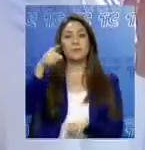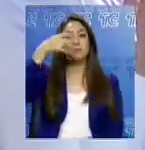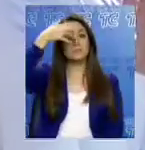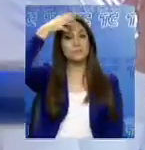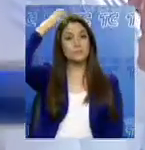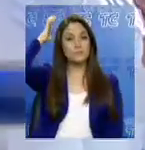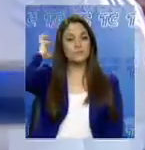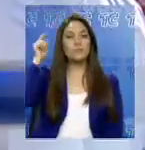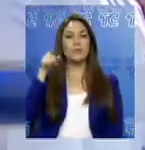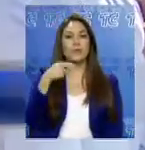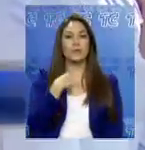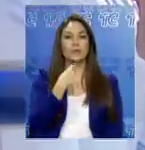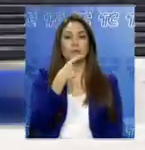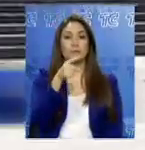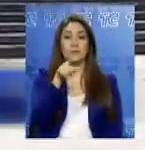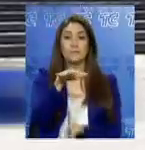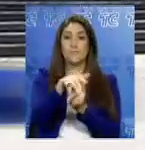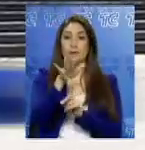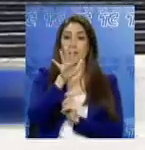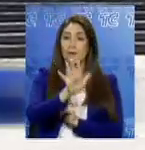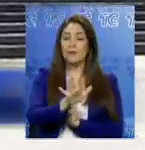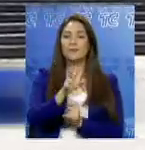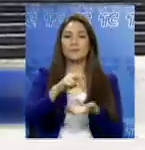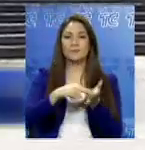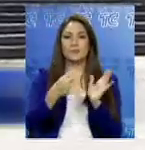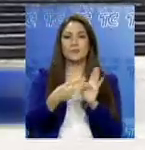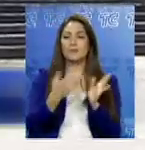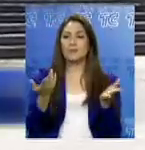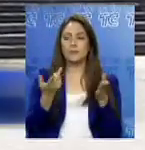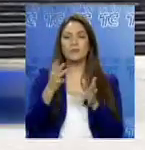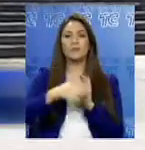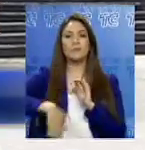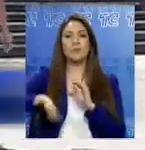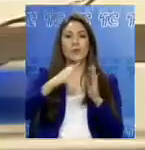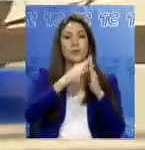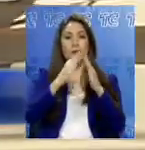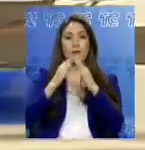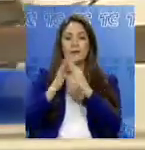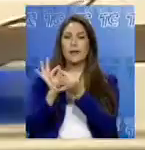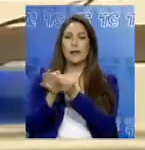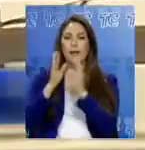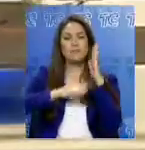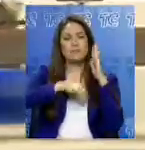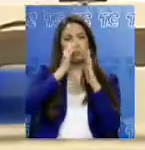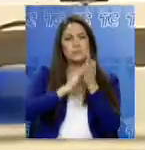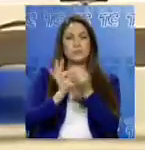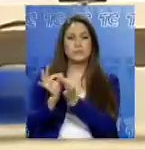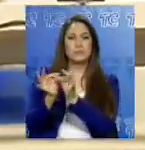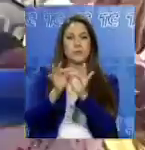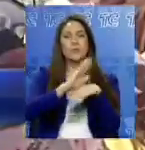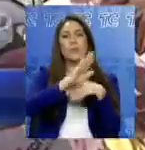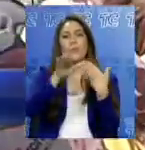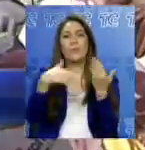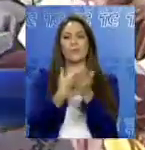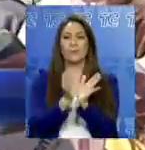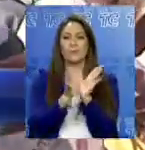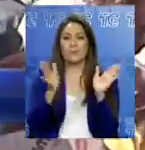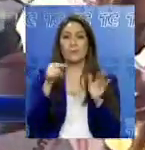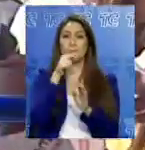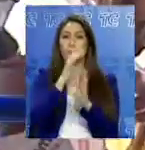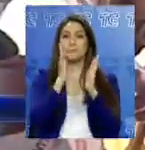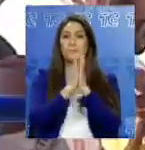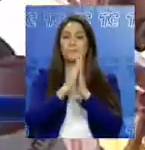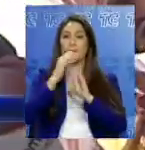Rodas, indicó que en el parque de la parroquia, en las calles y en la fachada de las casas también se efectuaron trabajos. Hemos trabajado en la iglesia